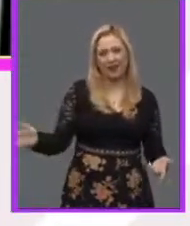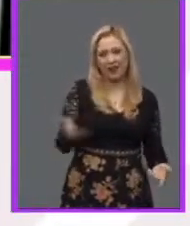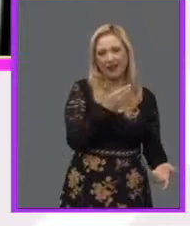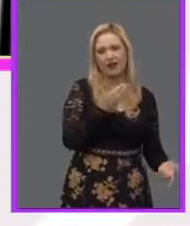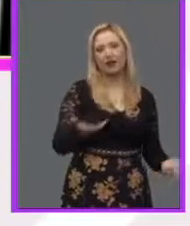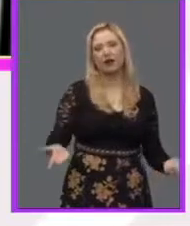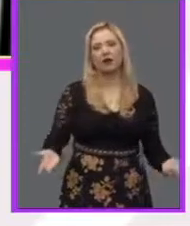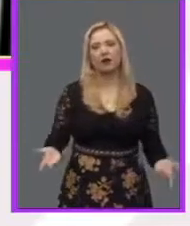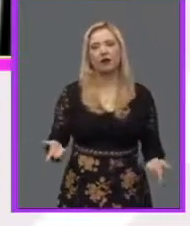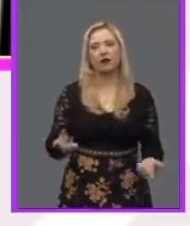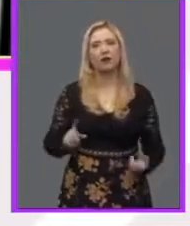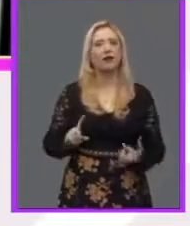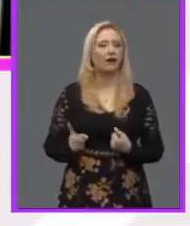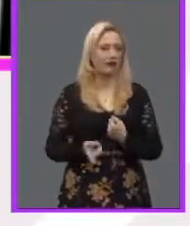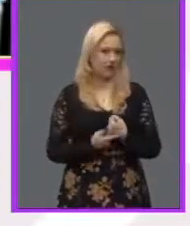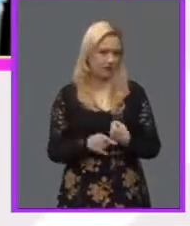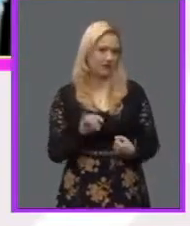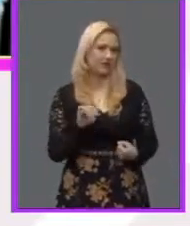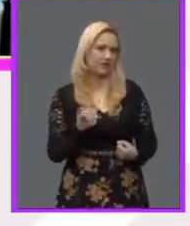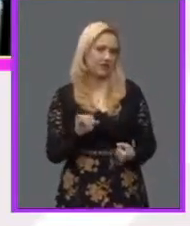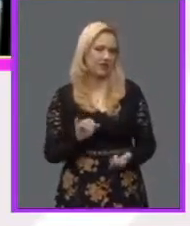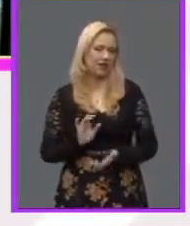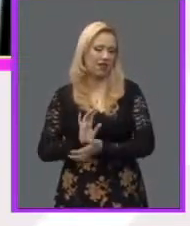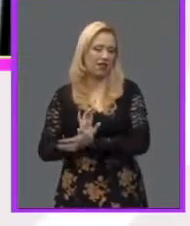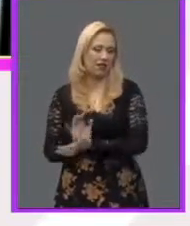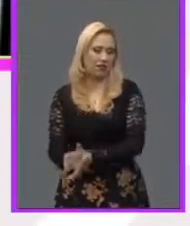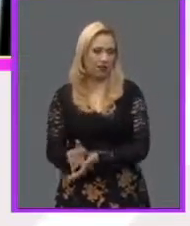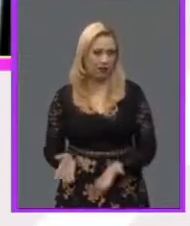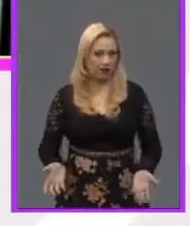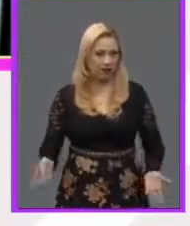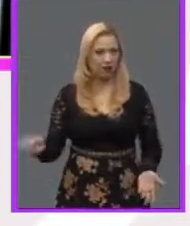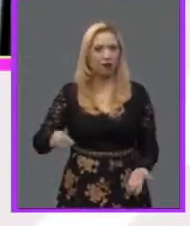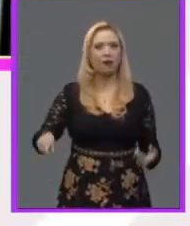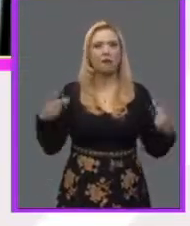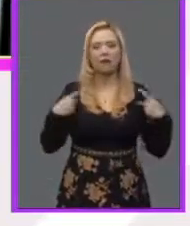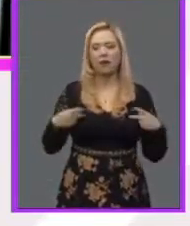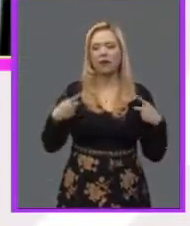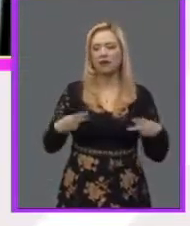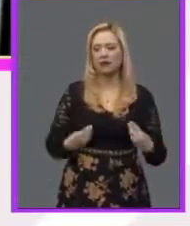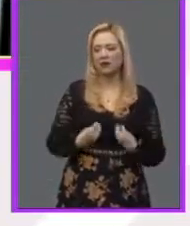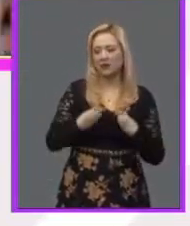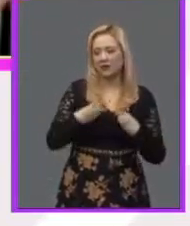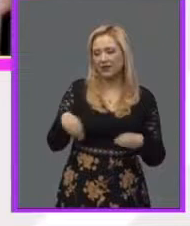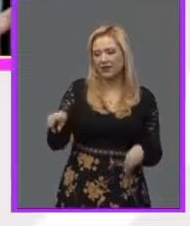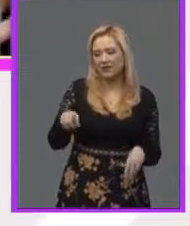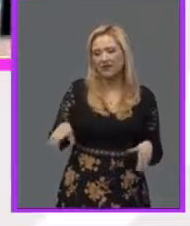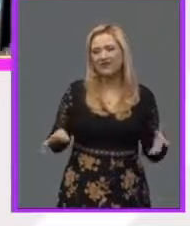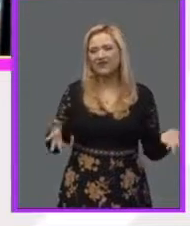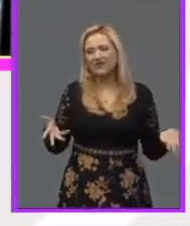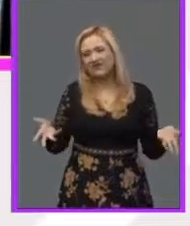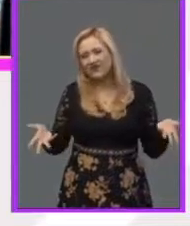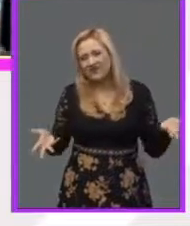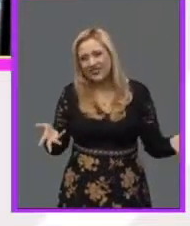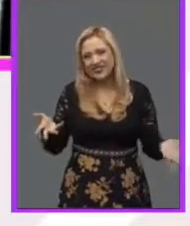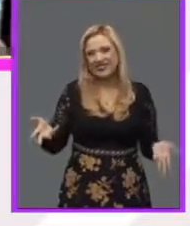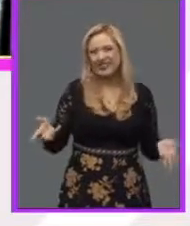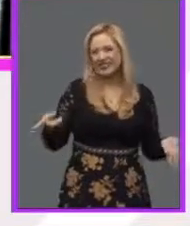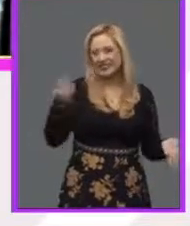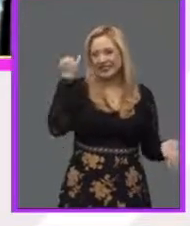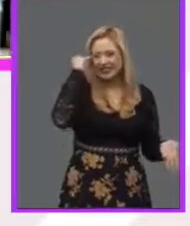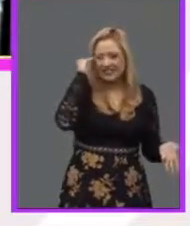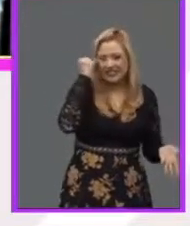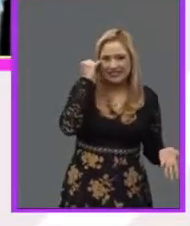se esconde una lógica racista porque es esta idea de son personas que viven en un ambiente, entre comillas, salvaje, son